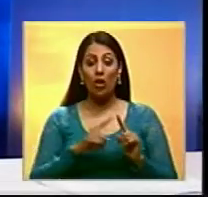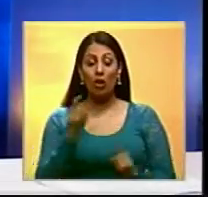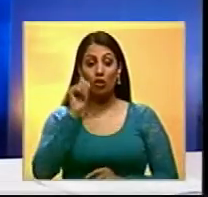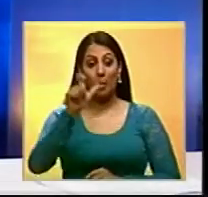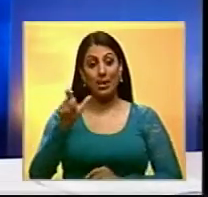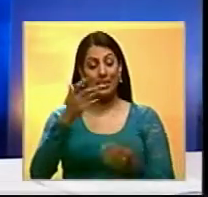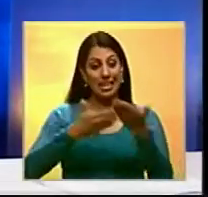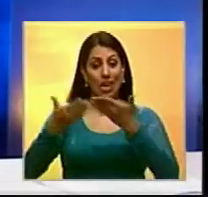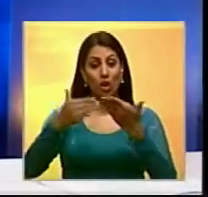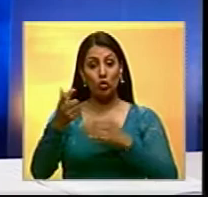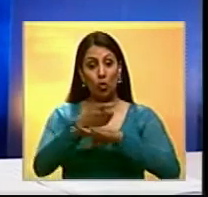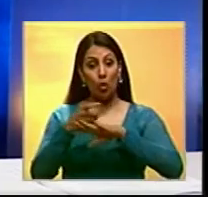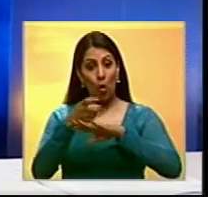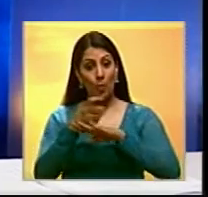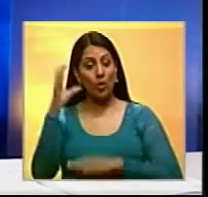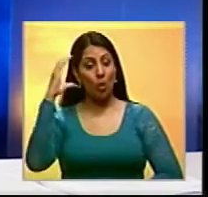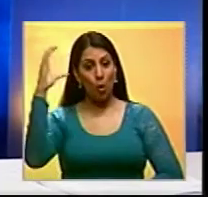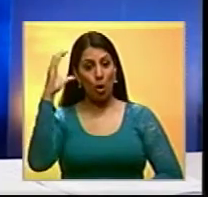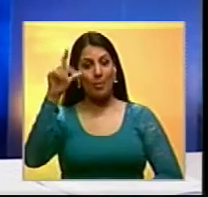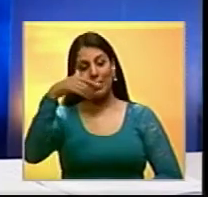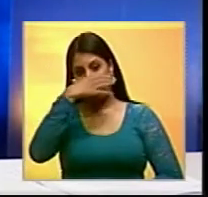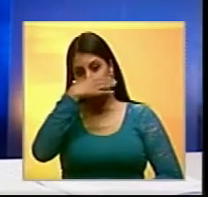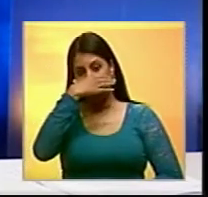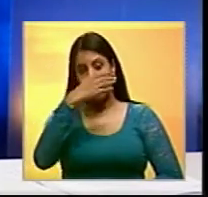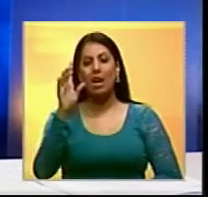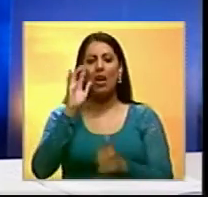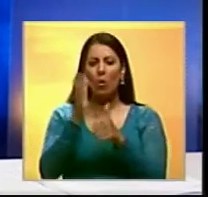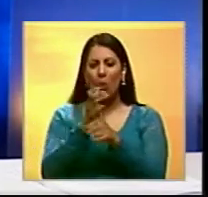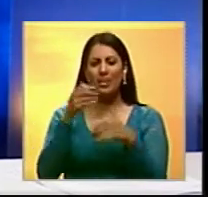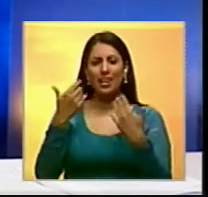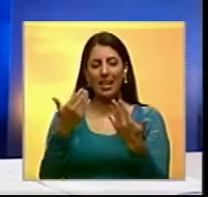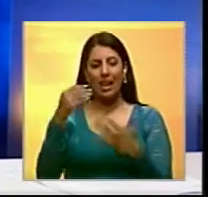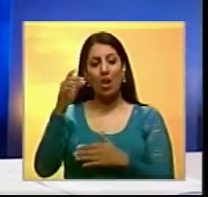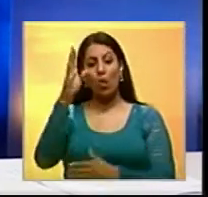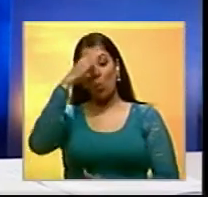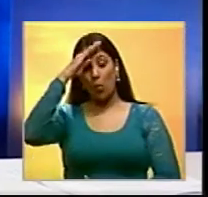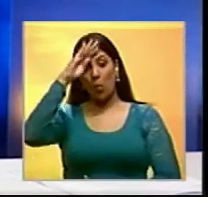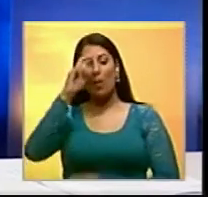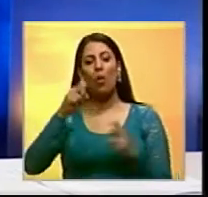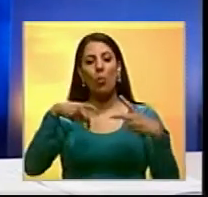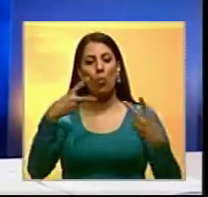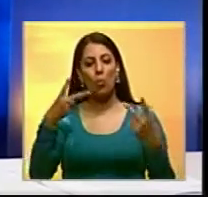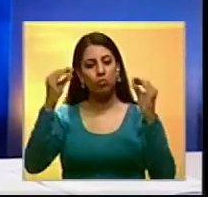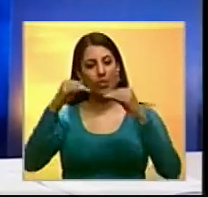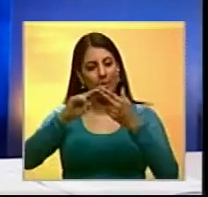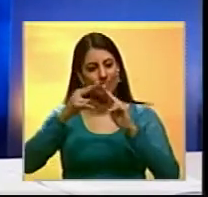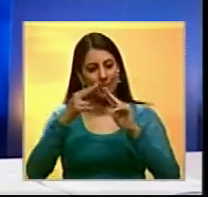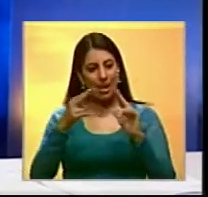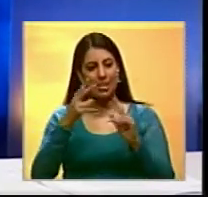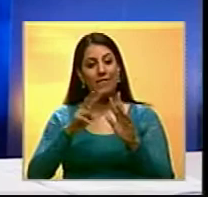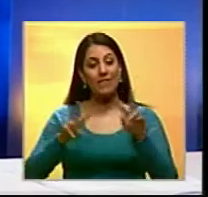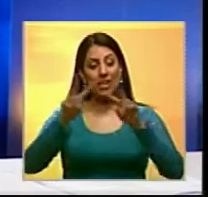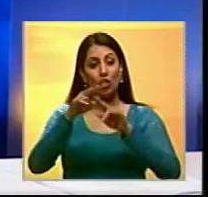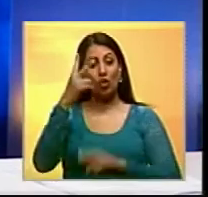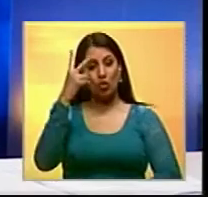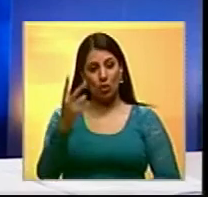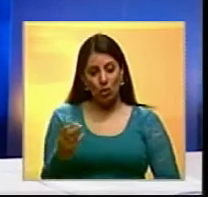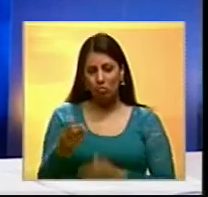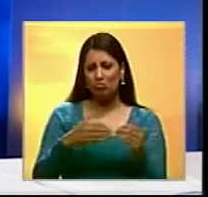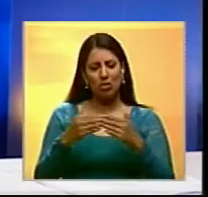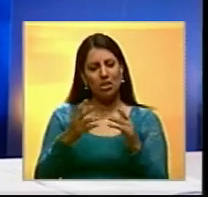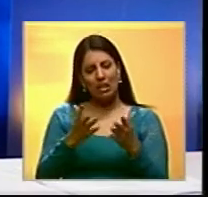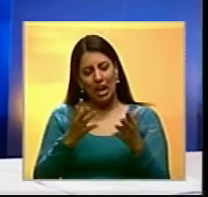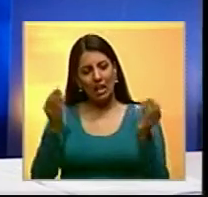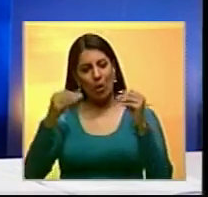Los negociadores del gobierno de Colombia y las FARC lograron alcanzar en La Habana, Cuba, un nuevo acuerdo de paz tras la victoria del no en el plebiscito